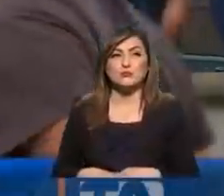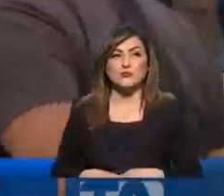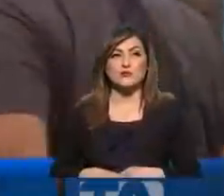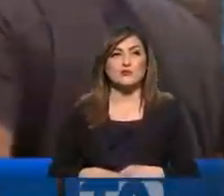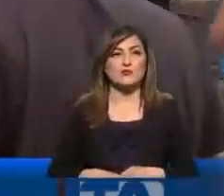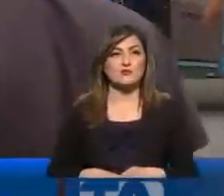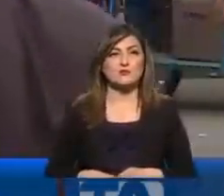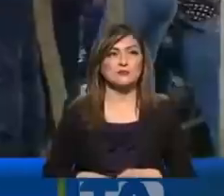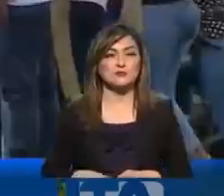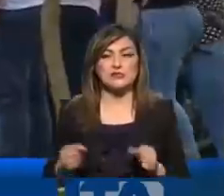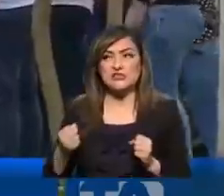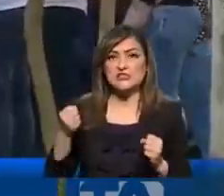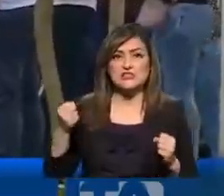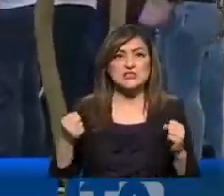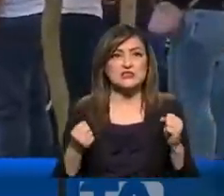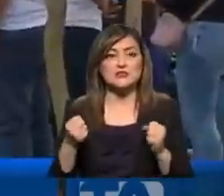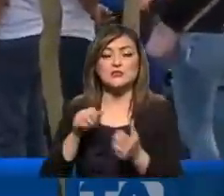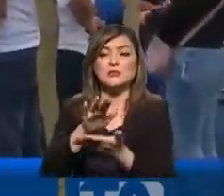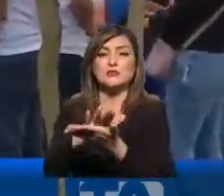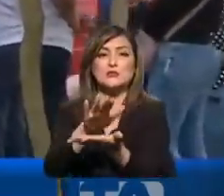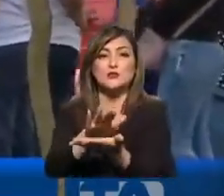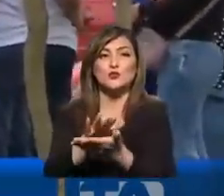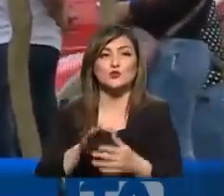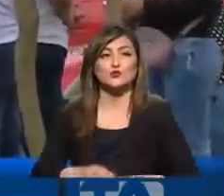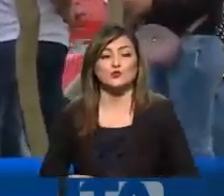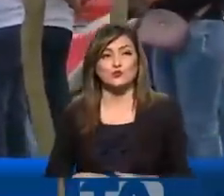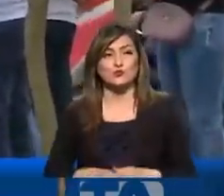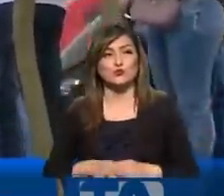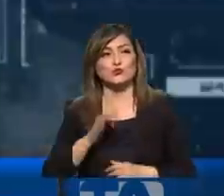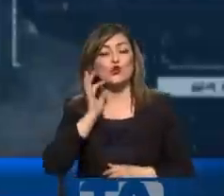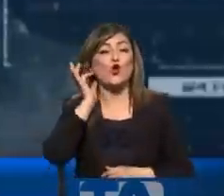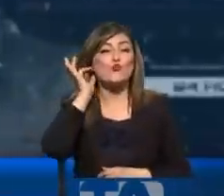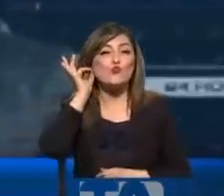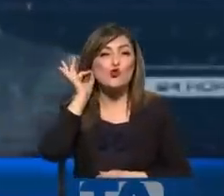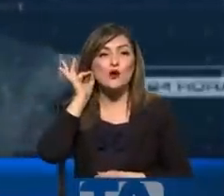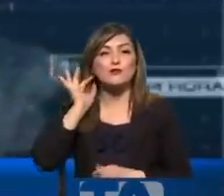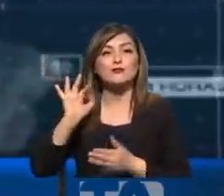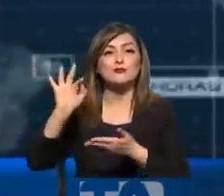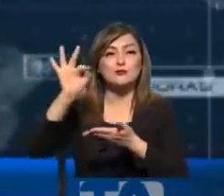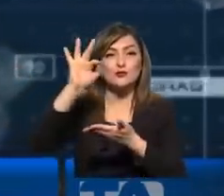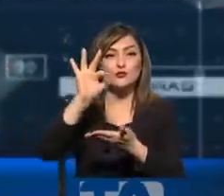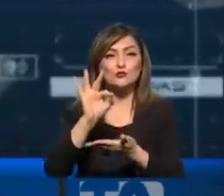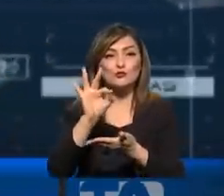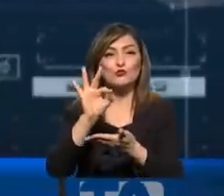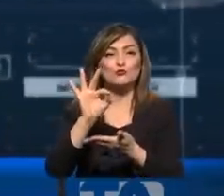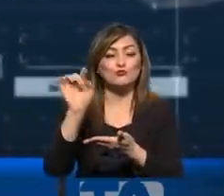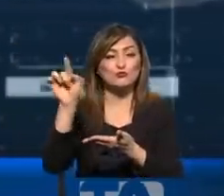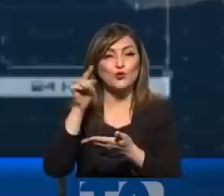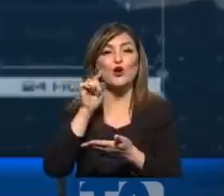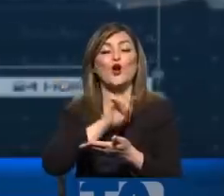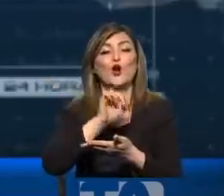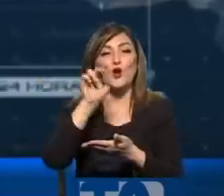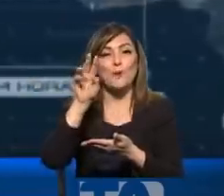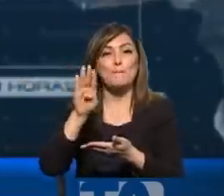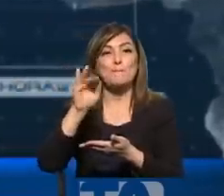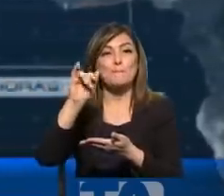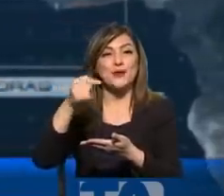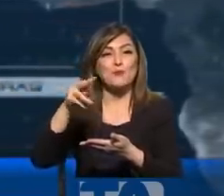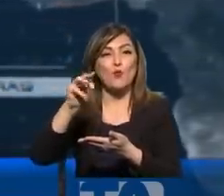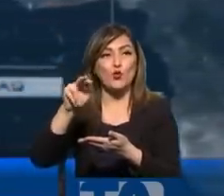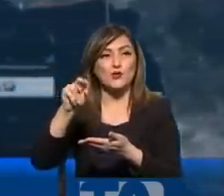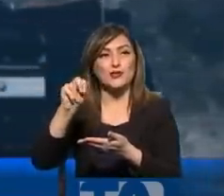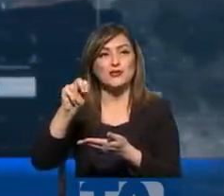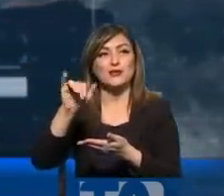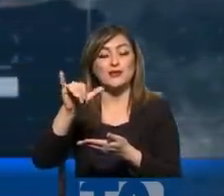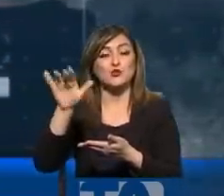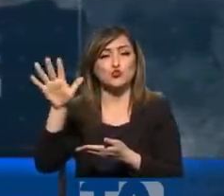Para calmar los ánimos o al menos intentarlo, una mujer que dijo ser representante de Big Money y de Miguel Ángel Nazareno